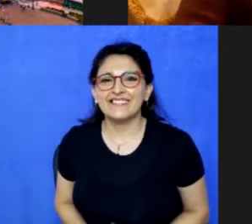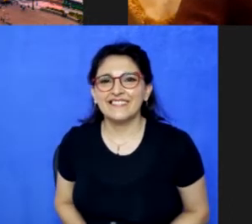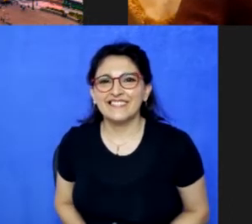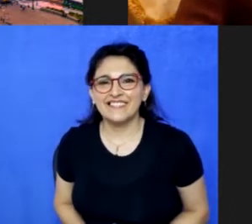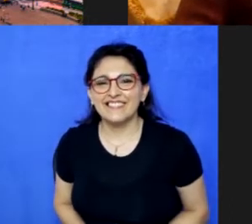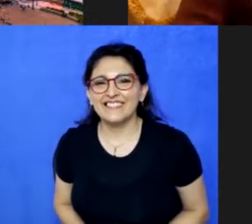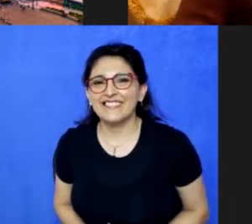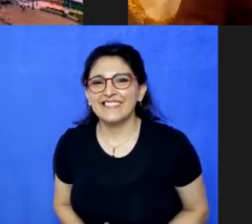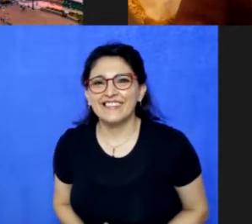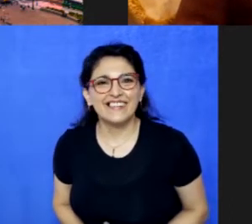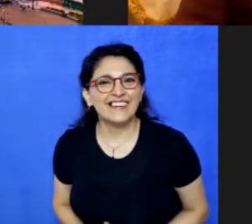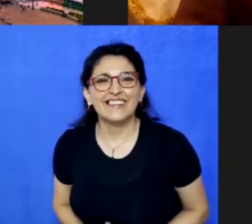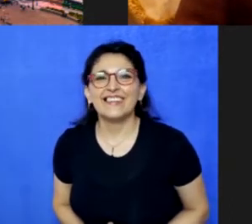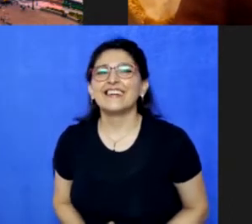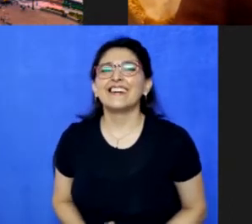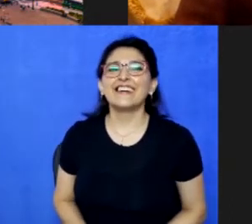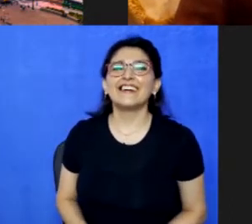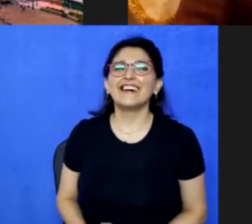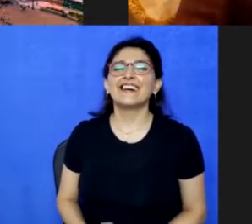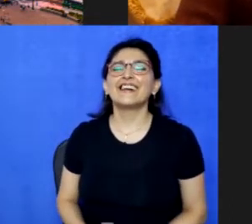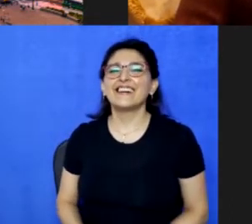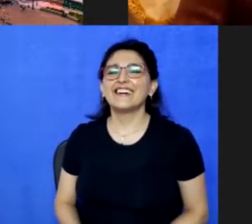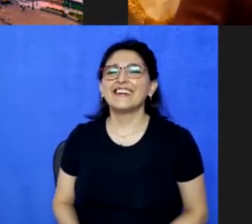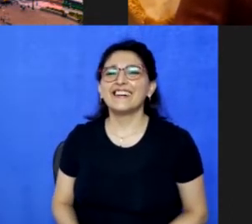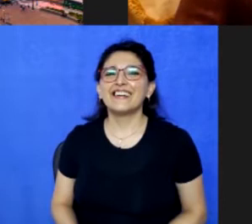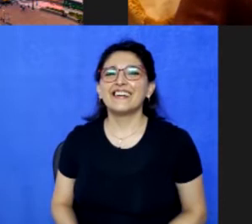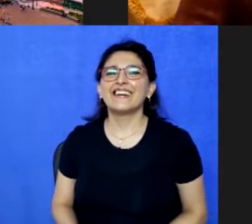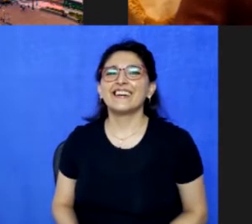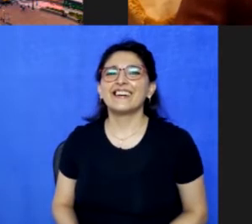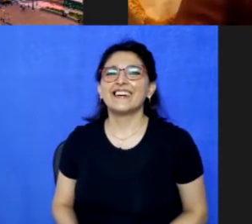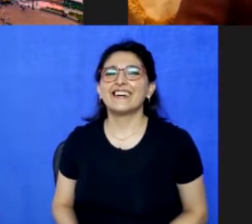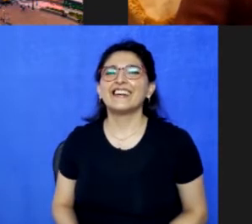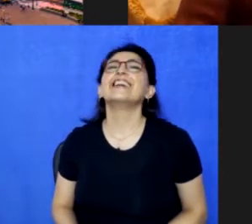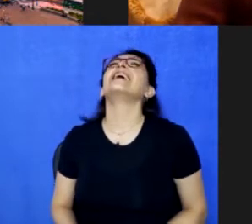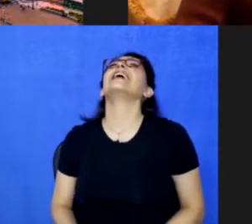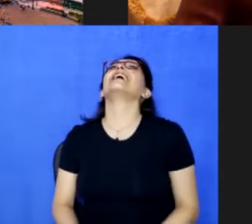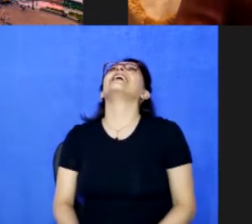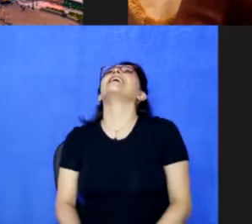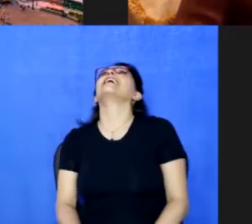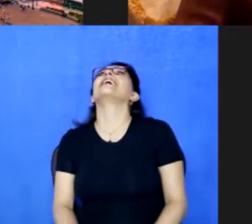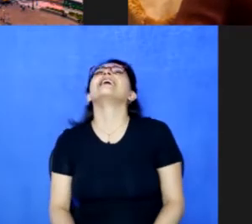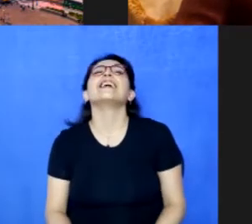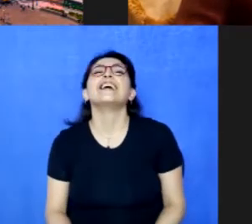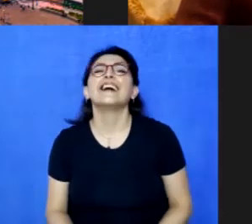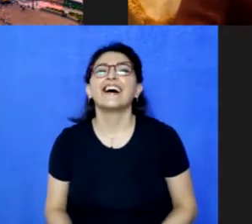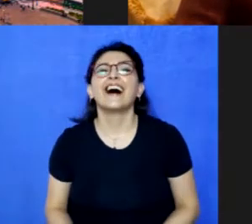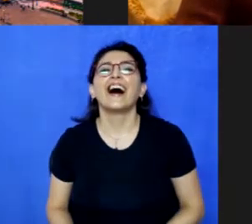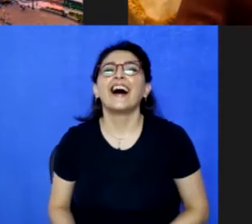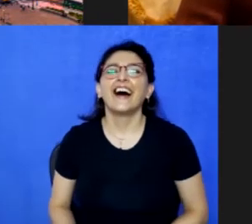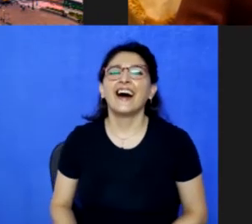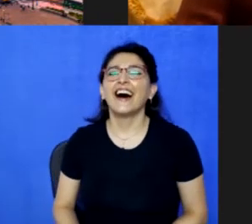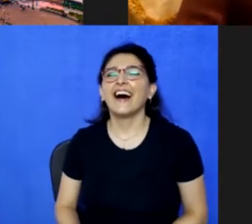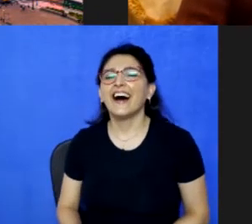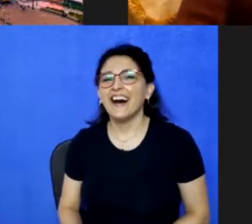ascensor sentía piso por piso olor de pan quemado, de pizza, de tomate, de cualquier cosa.